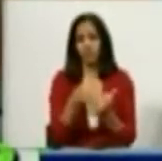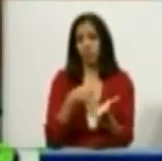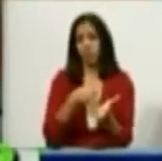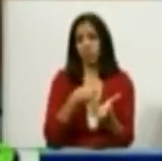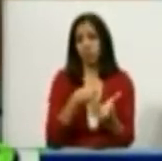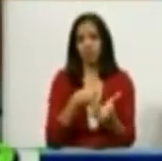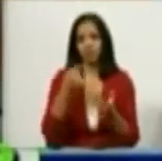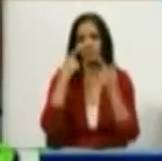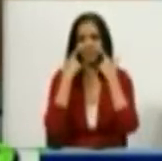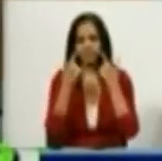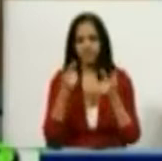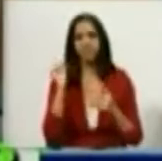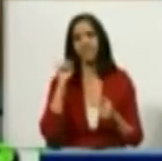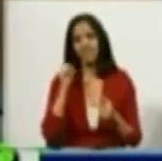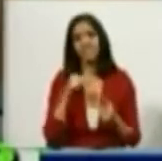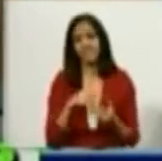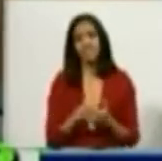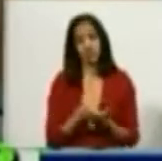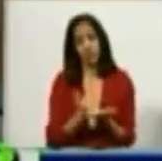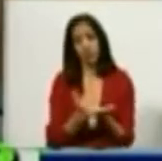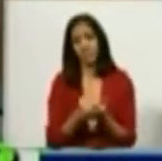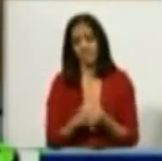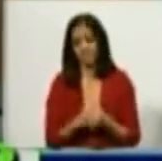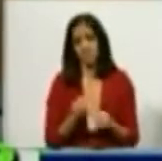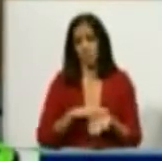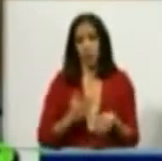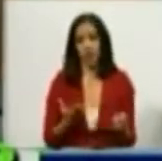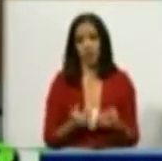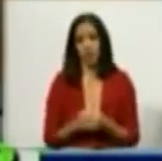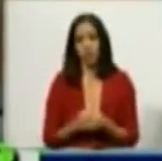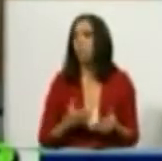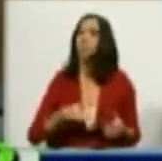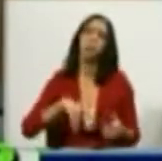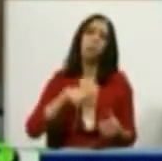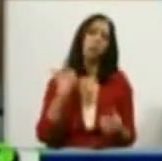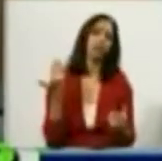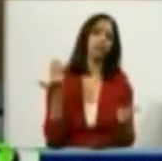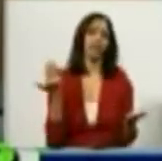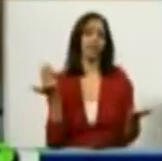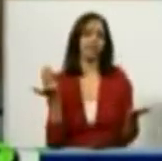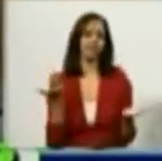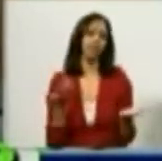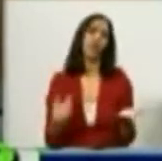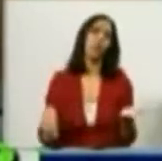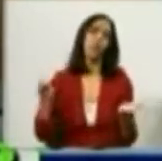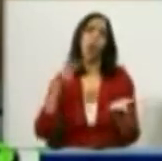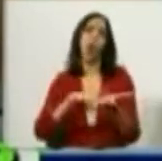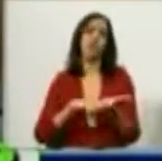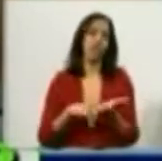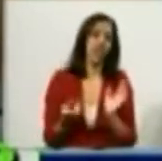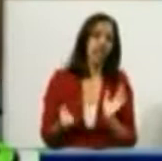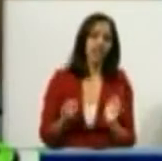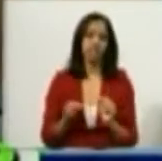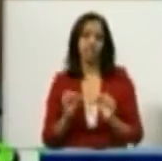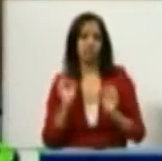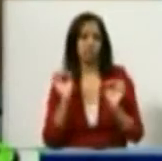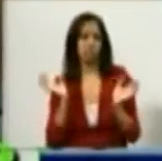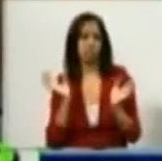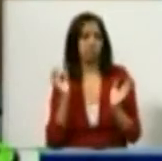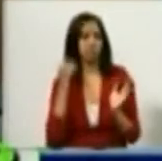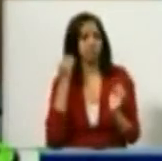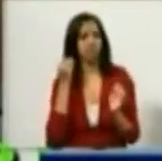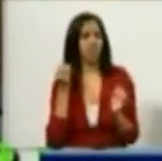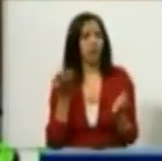miren ustedes que sí son útiles sí son útiles Porque pueden incluso volver a ciertos decorados que creíamos ya